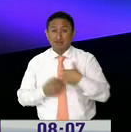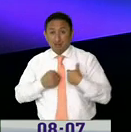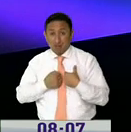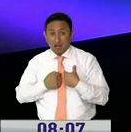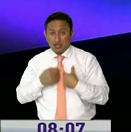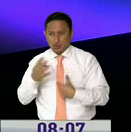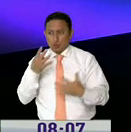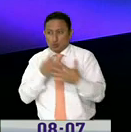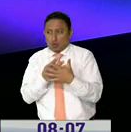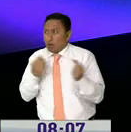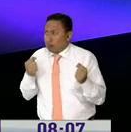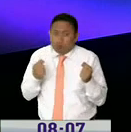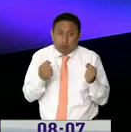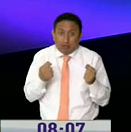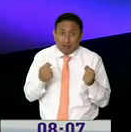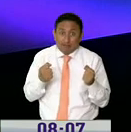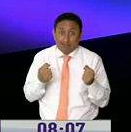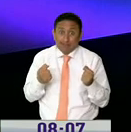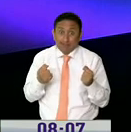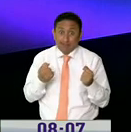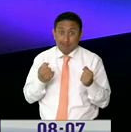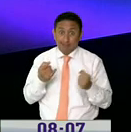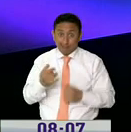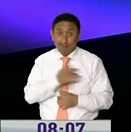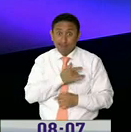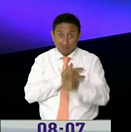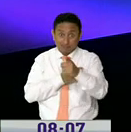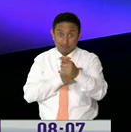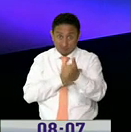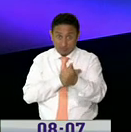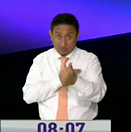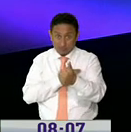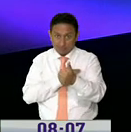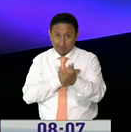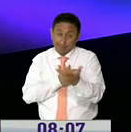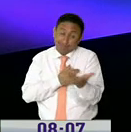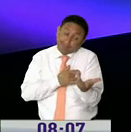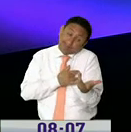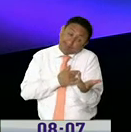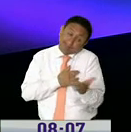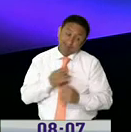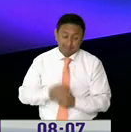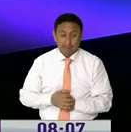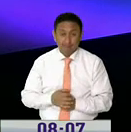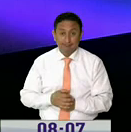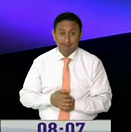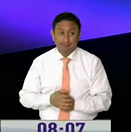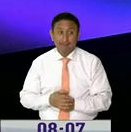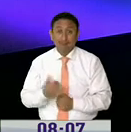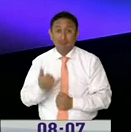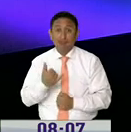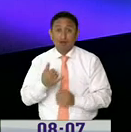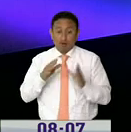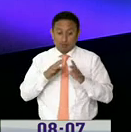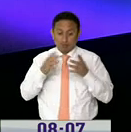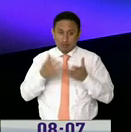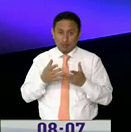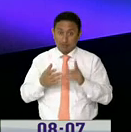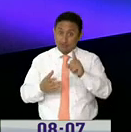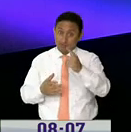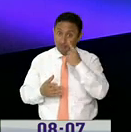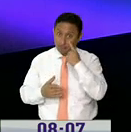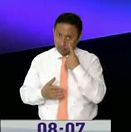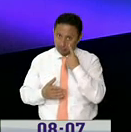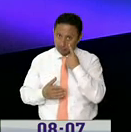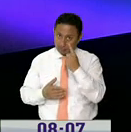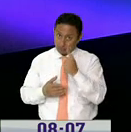animales? Qué feo se siente no poder salir, ¿no? Eso mismo ha sucedido. Y de alguna manera la Tierra nos ha dicho, ojo con esto,